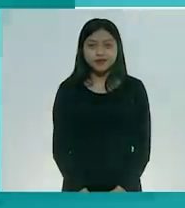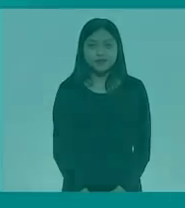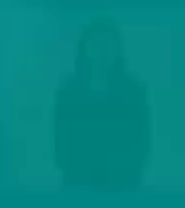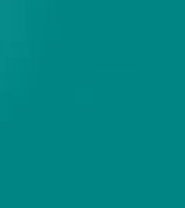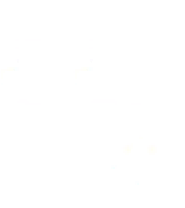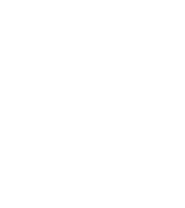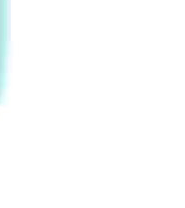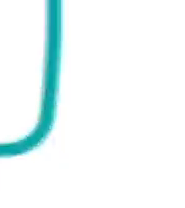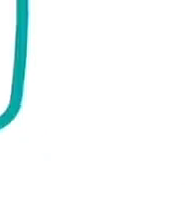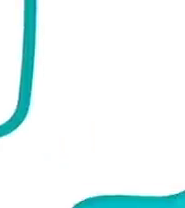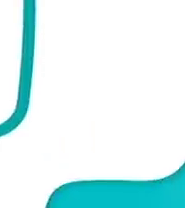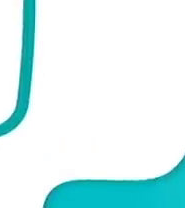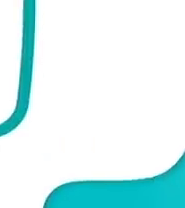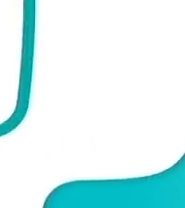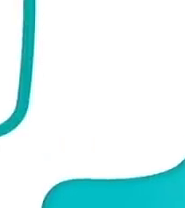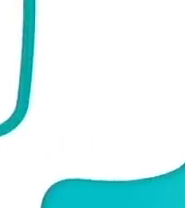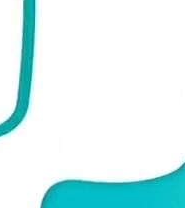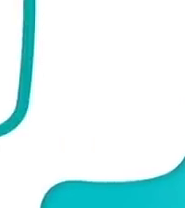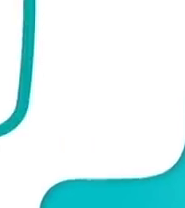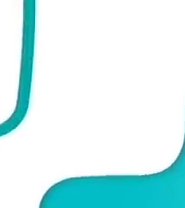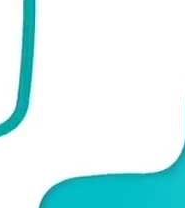aprendeencasa.cep.gov.mx.